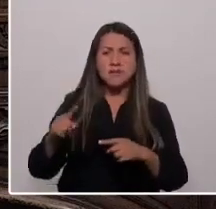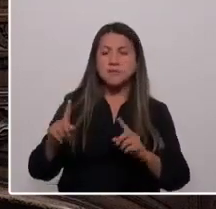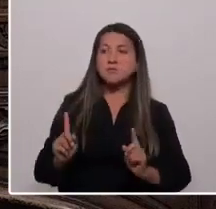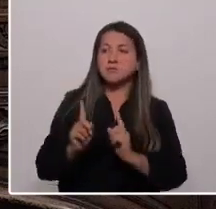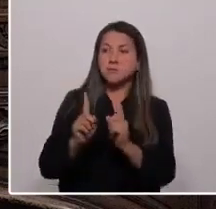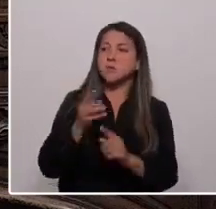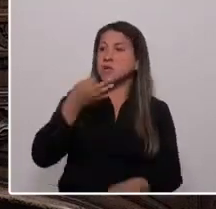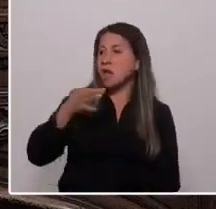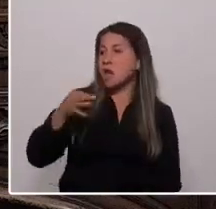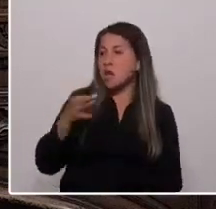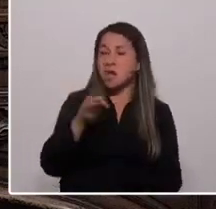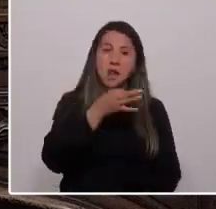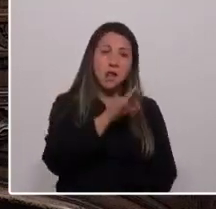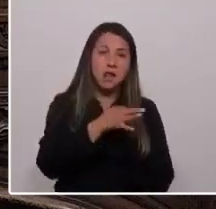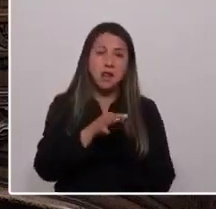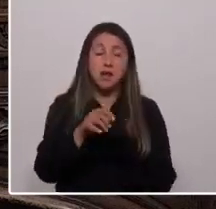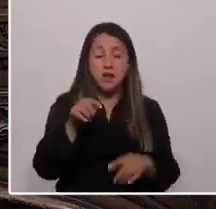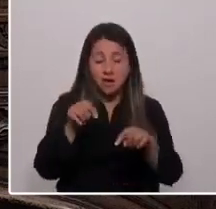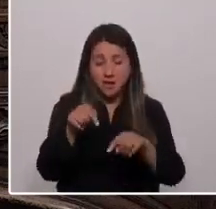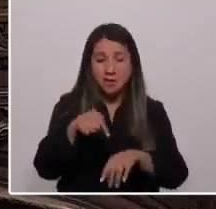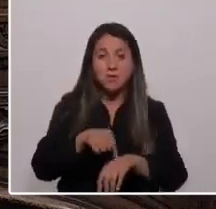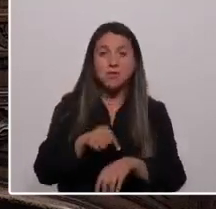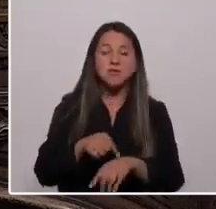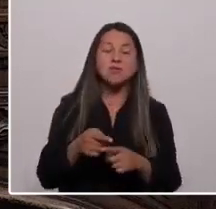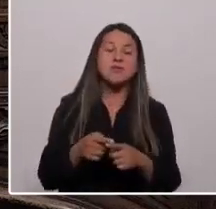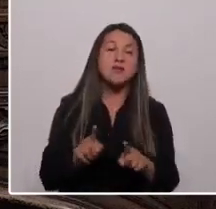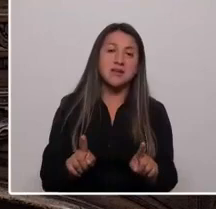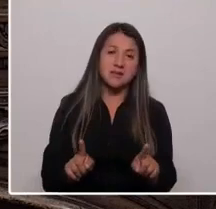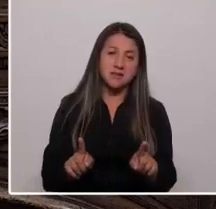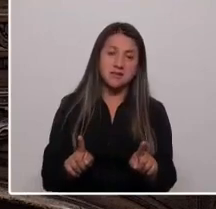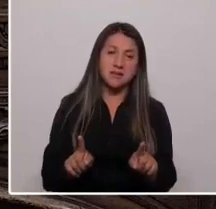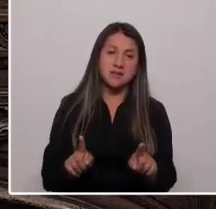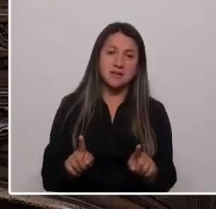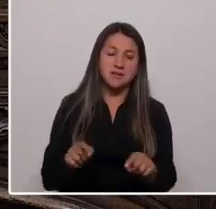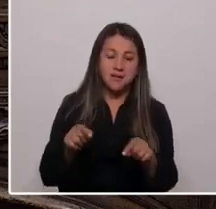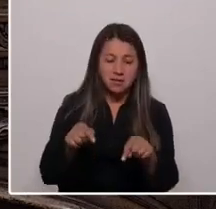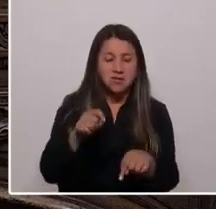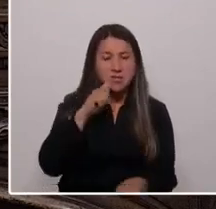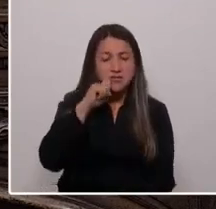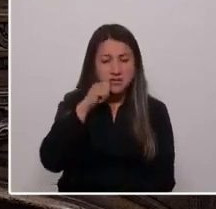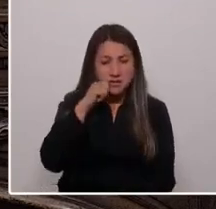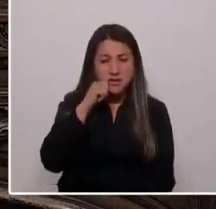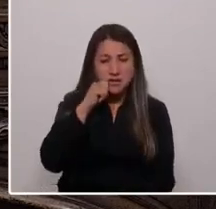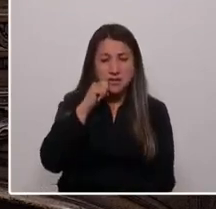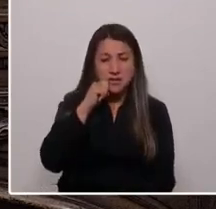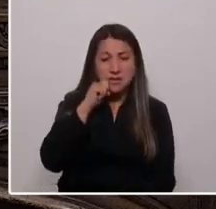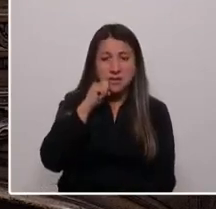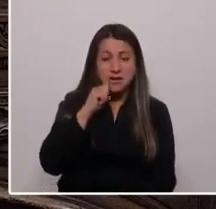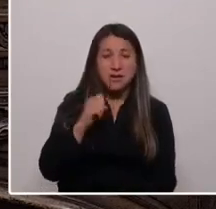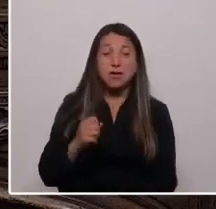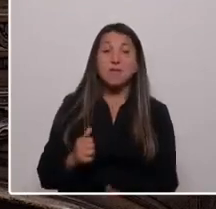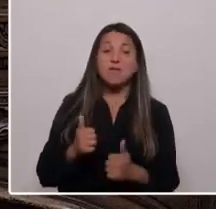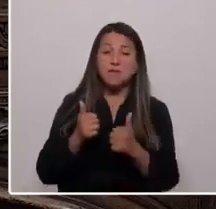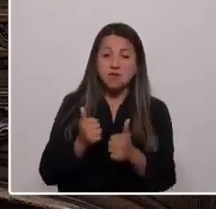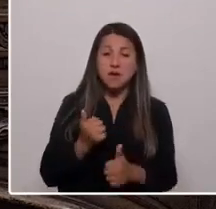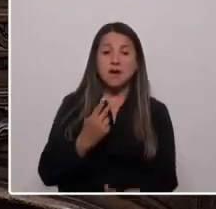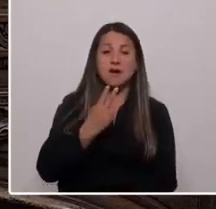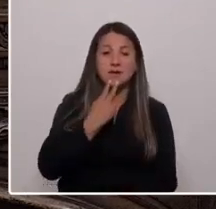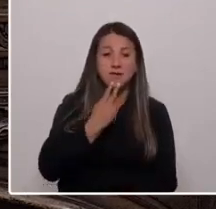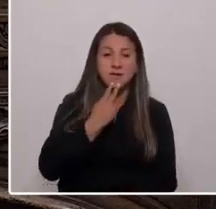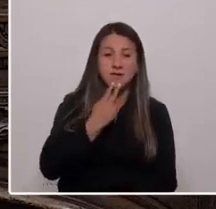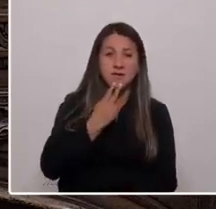grandes o pequeños tiene que ver con que habiendo tenido una buena vida y habiendo pasado por momentos